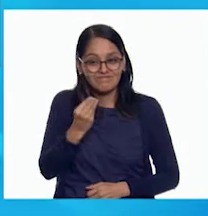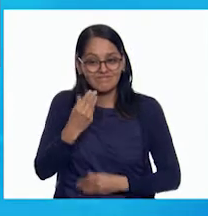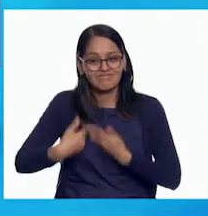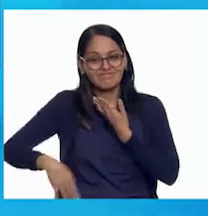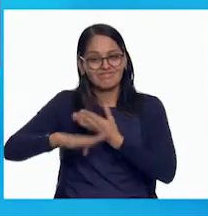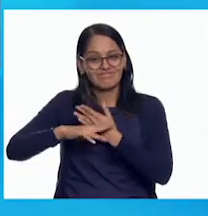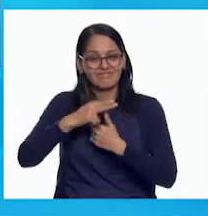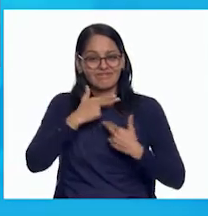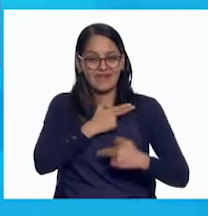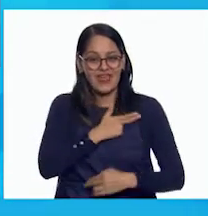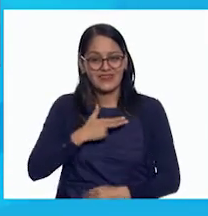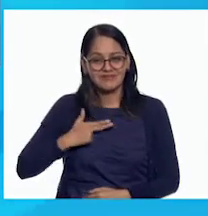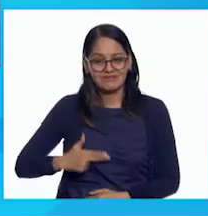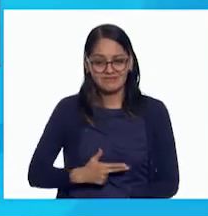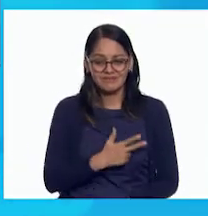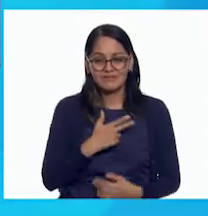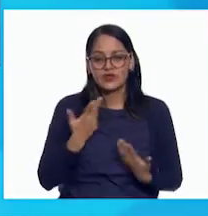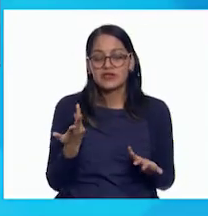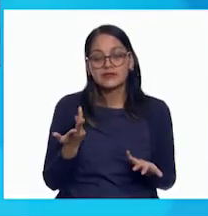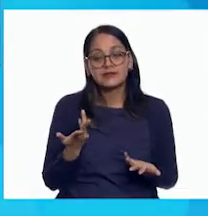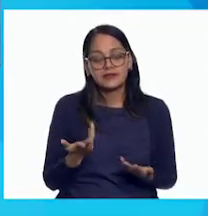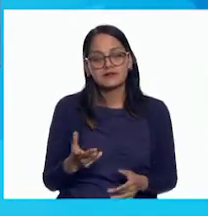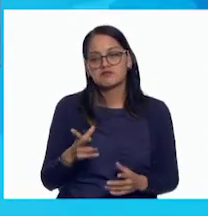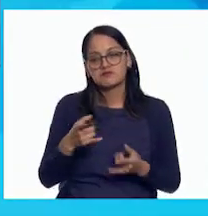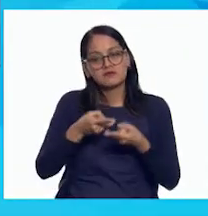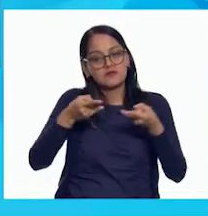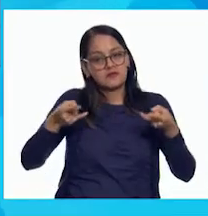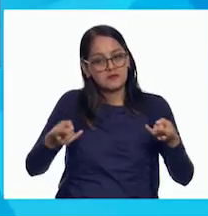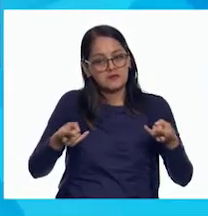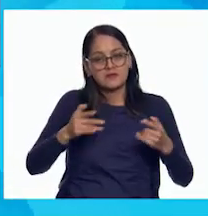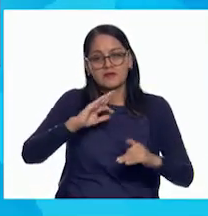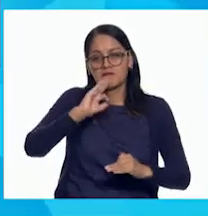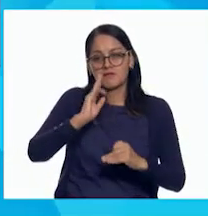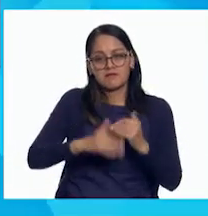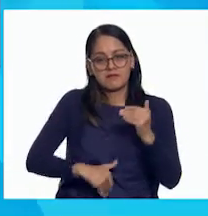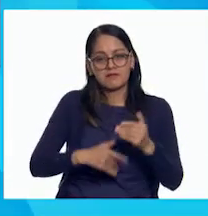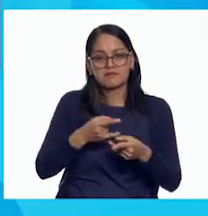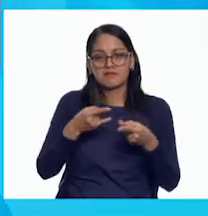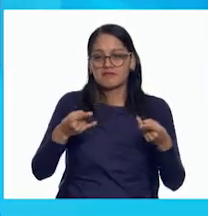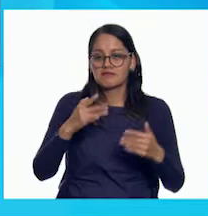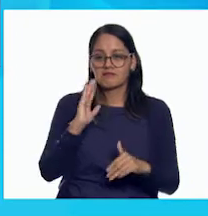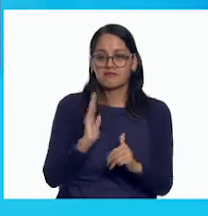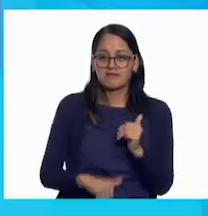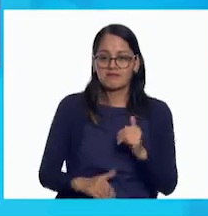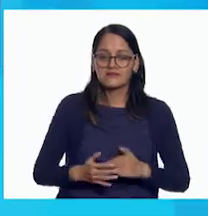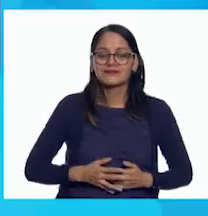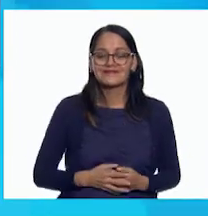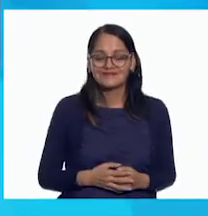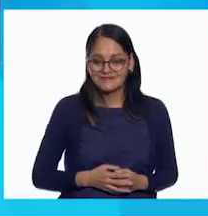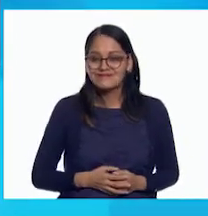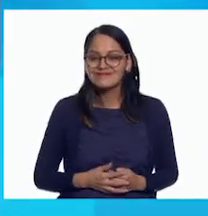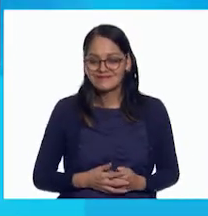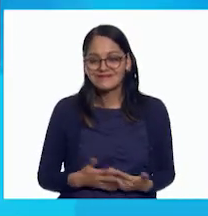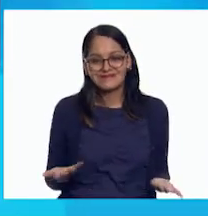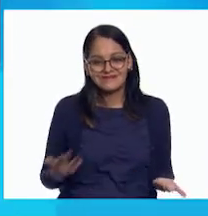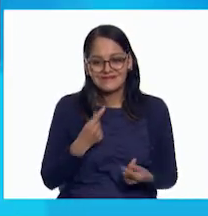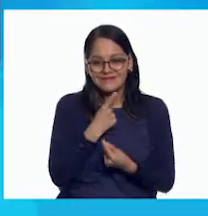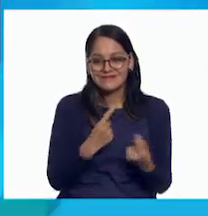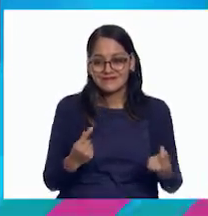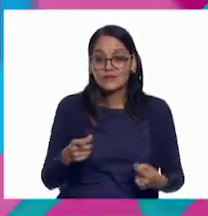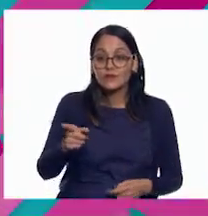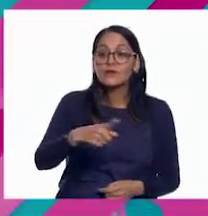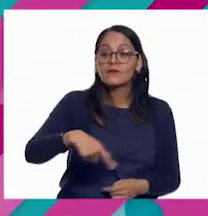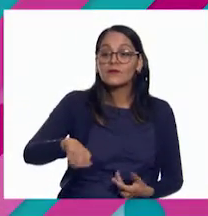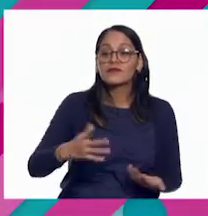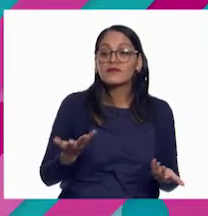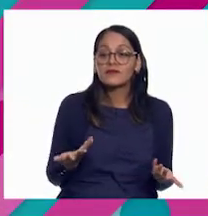lastimado. Colorín colorado, este cuento se ha acabado. Así es, niños y niñas. Y